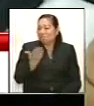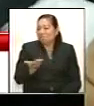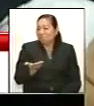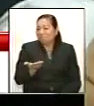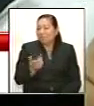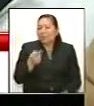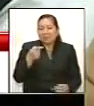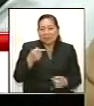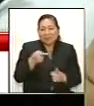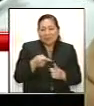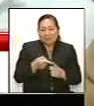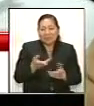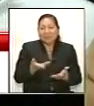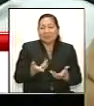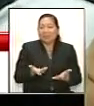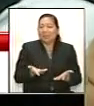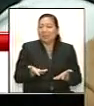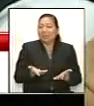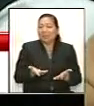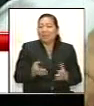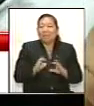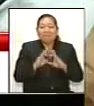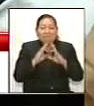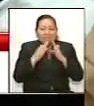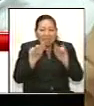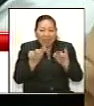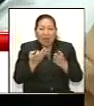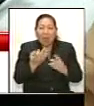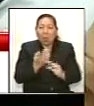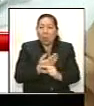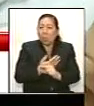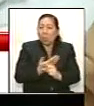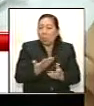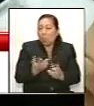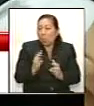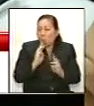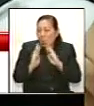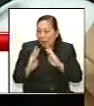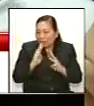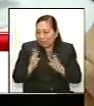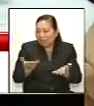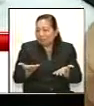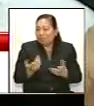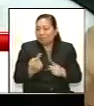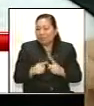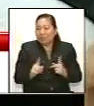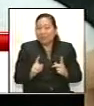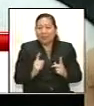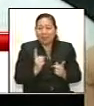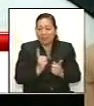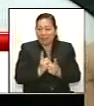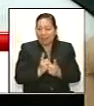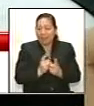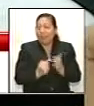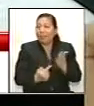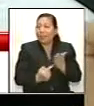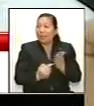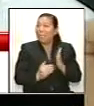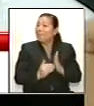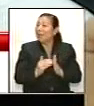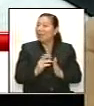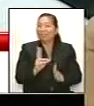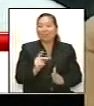los acosos vienen a través del Facebook, del WhatsApp y todo eso, lo relacionamos directamente a la División de Alta Tecnología, más